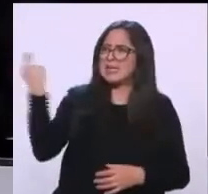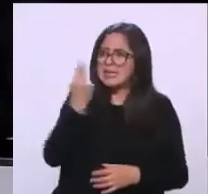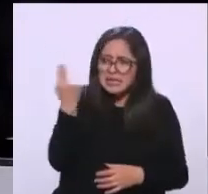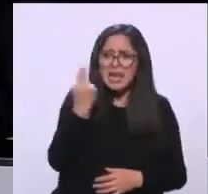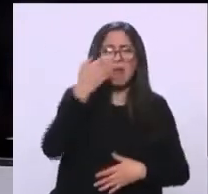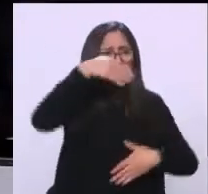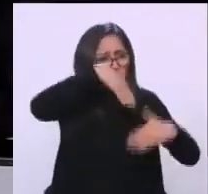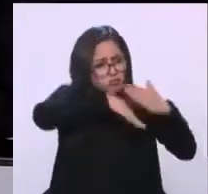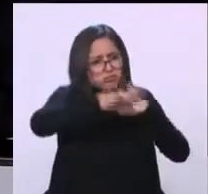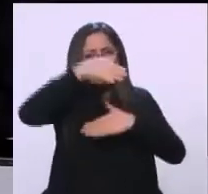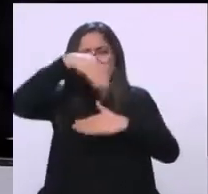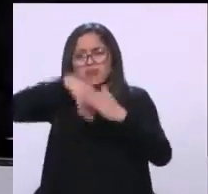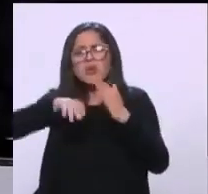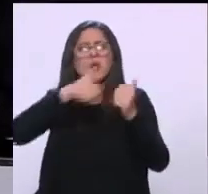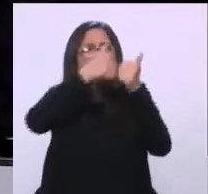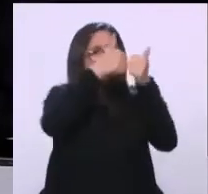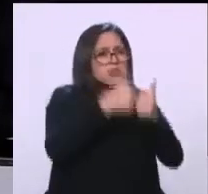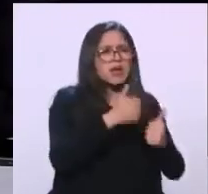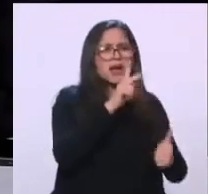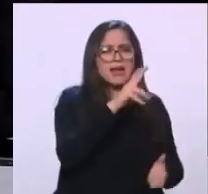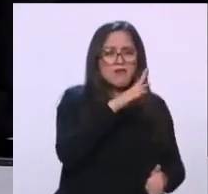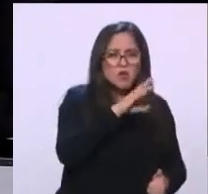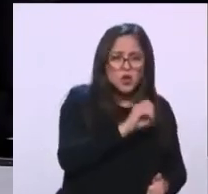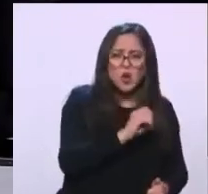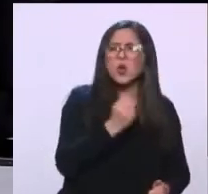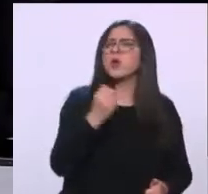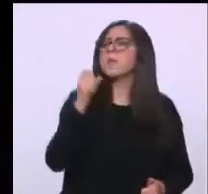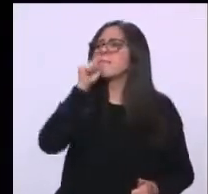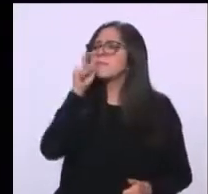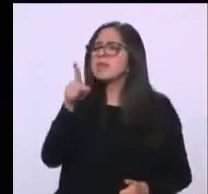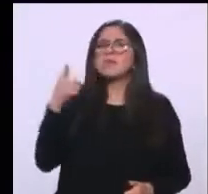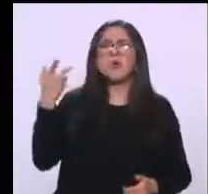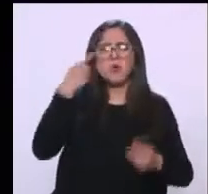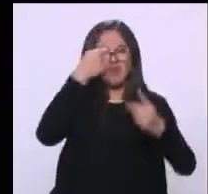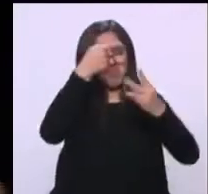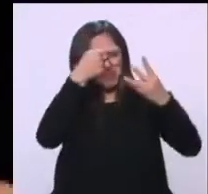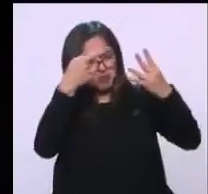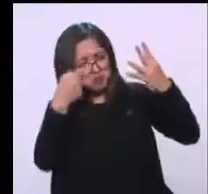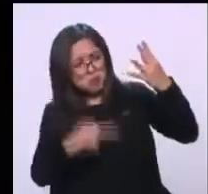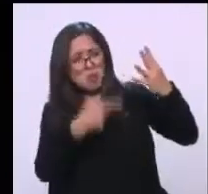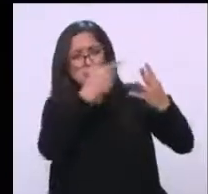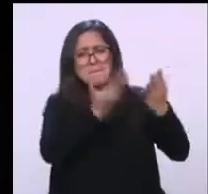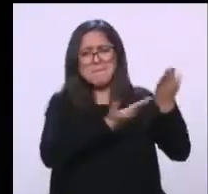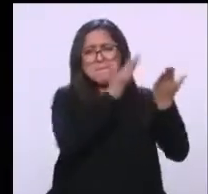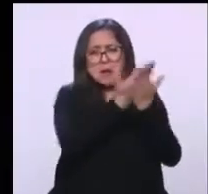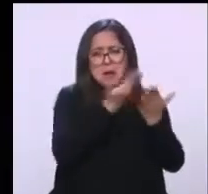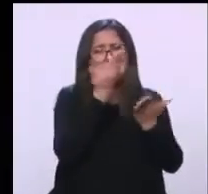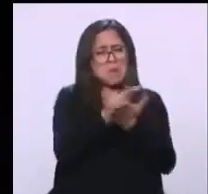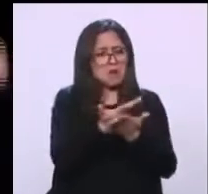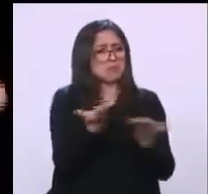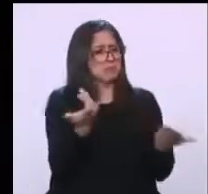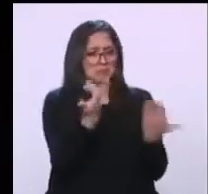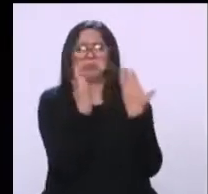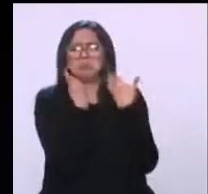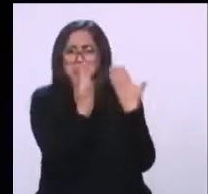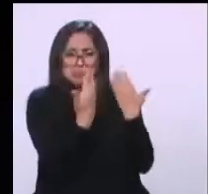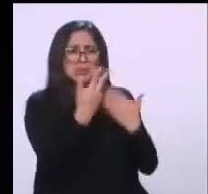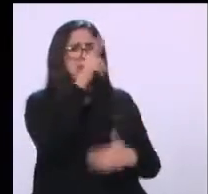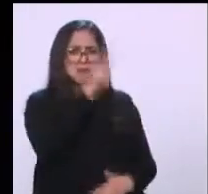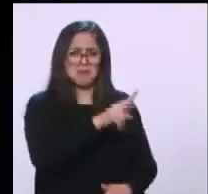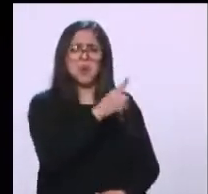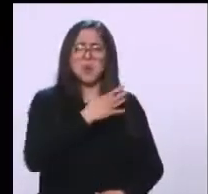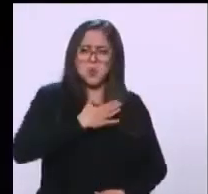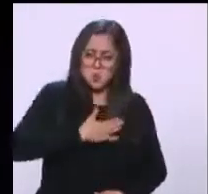una necesidad de mejores fiscalías locales, no cabe duda de todas las demandas que están pidiendo, no cabe ninguna duda de todas las demandas, son no solo justas,